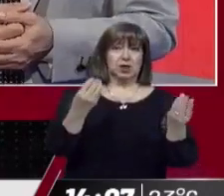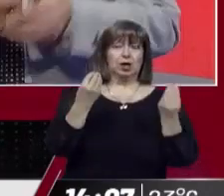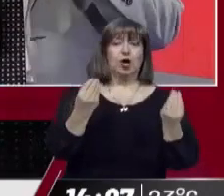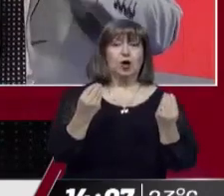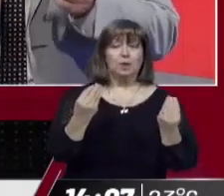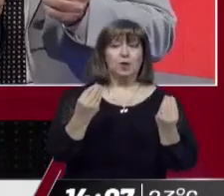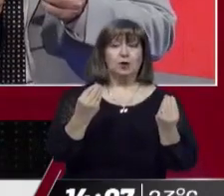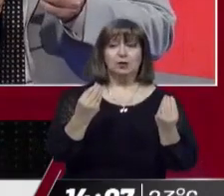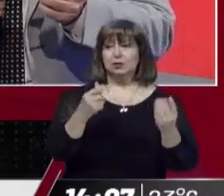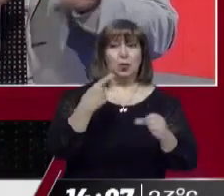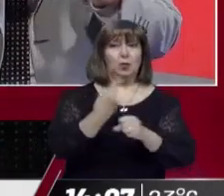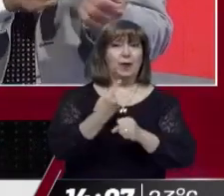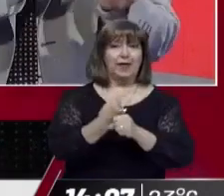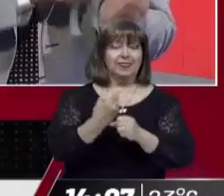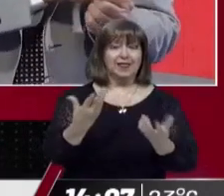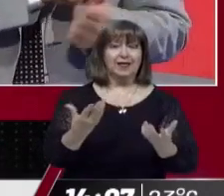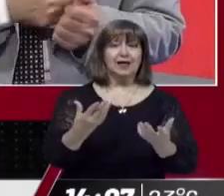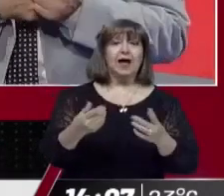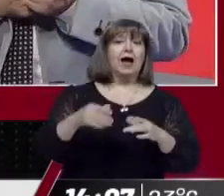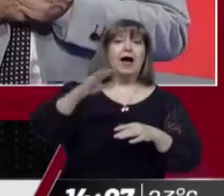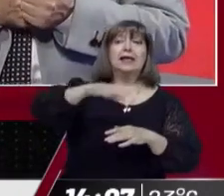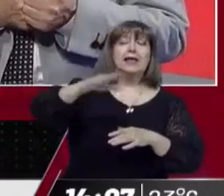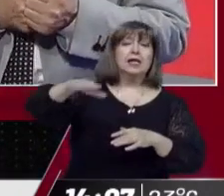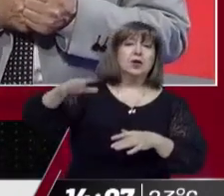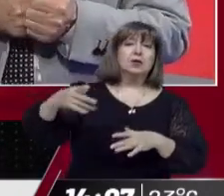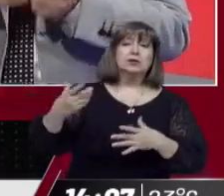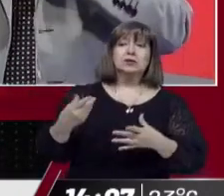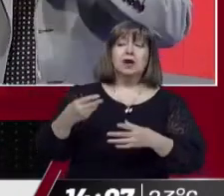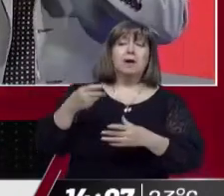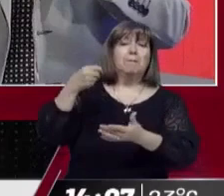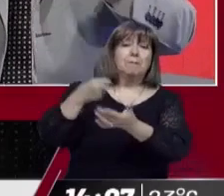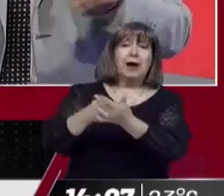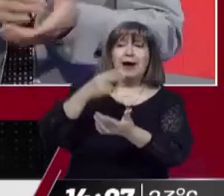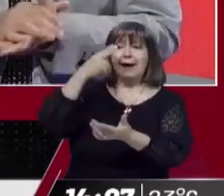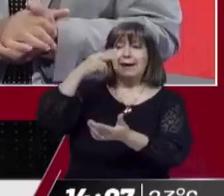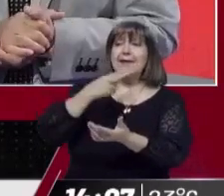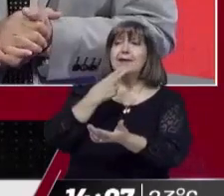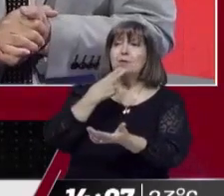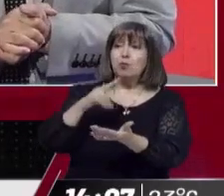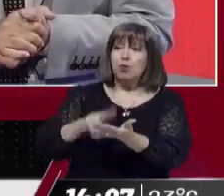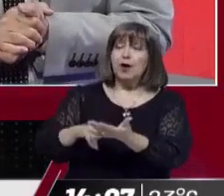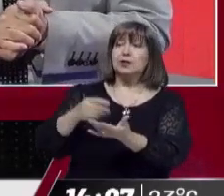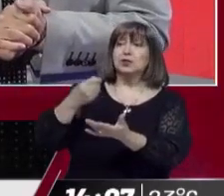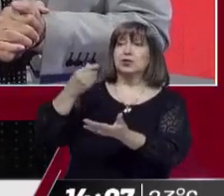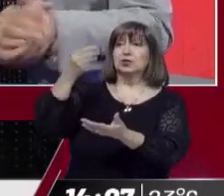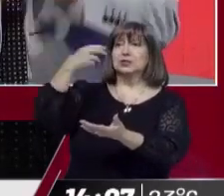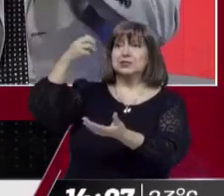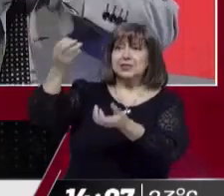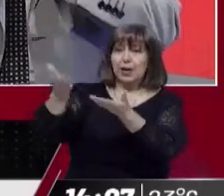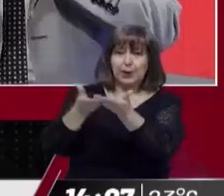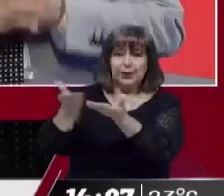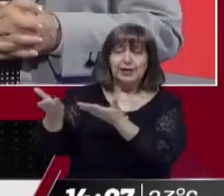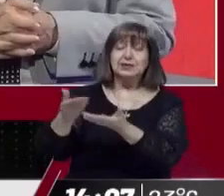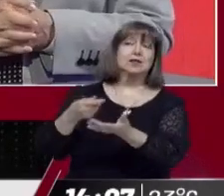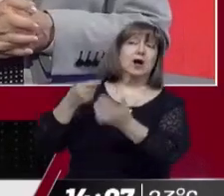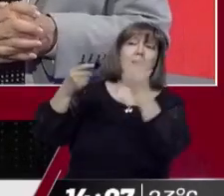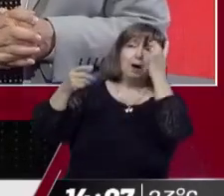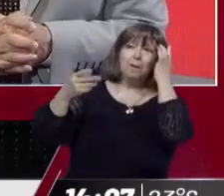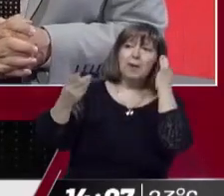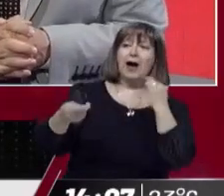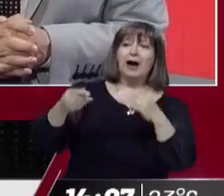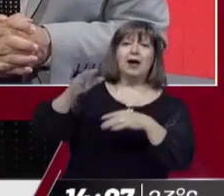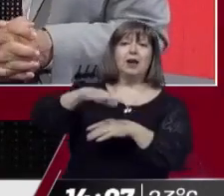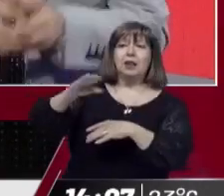contribuyentes. Muchos de ellos, papás de niños que son pobres. Tenemos más del 60% bajo el nivel de la pobreza de niños y niñas en la